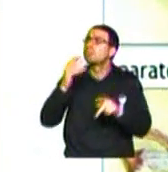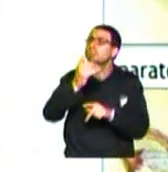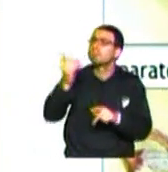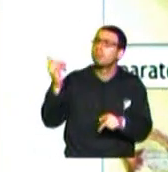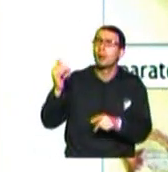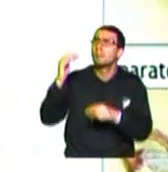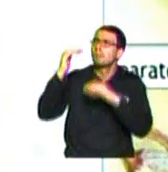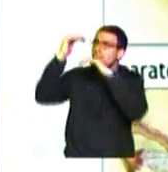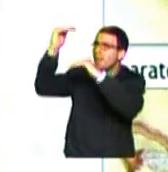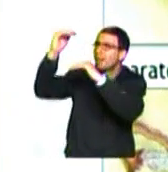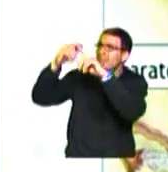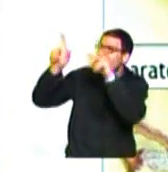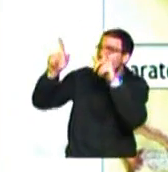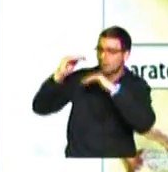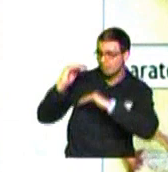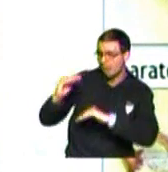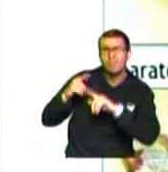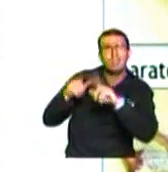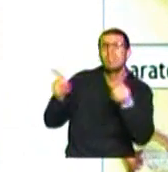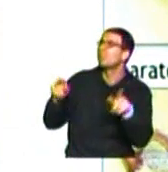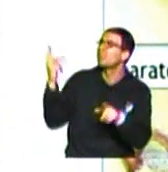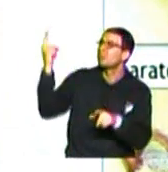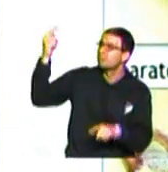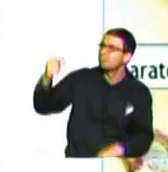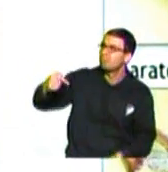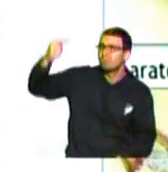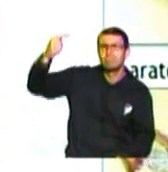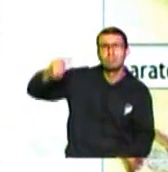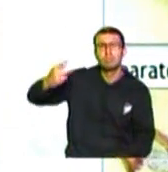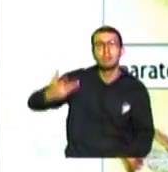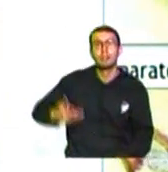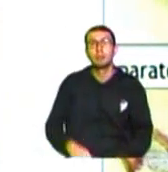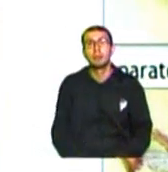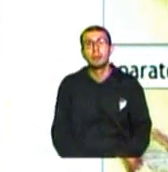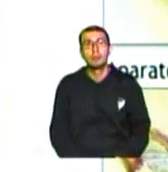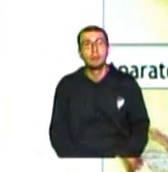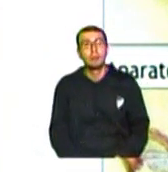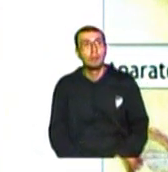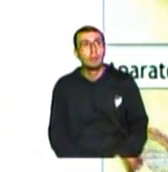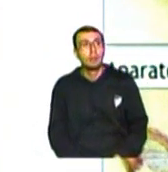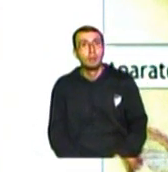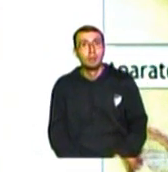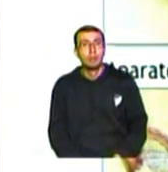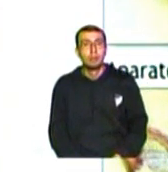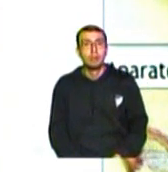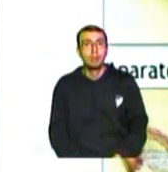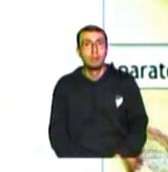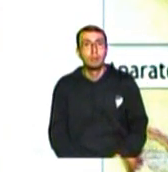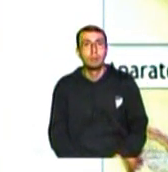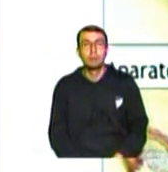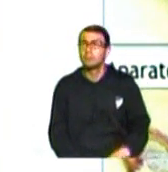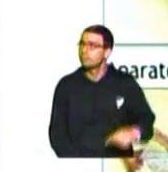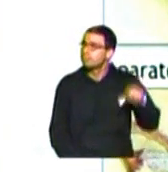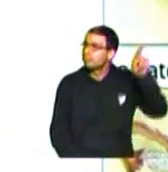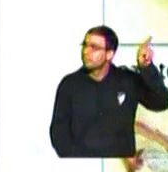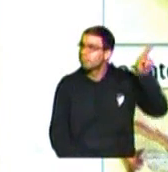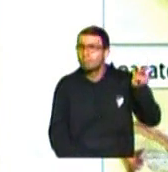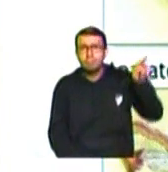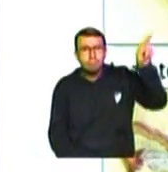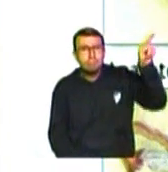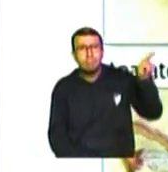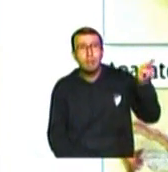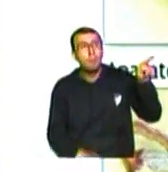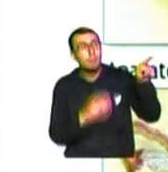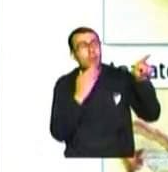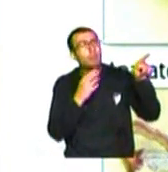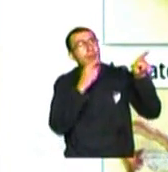dos imágenes? Bueno, yo llamaría la atención en varias partes y colocaría una estrella en rojo saltando en